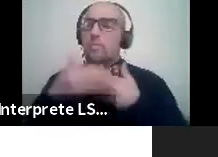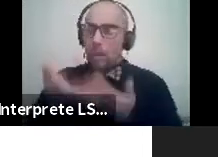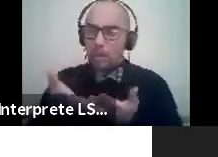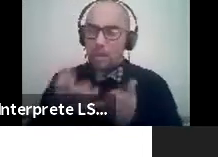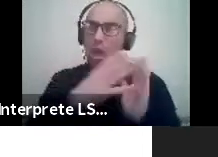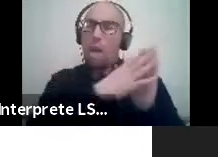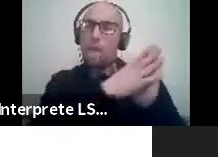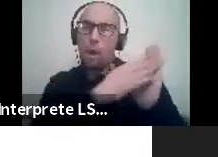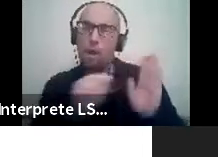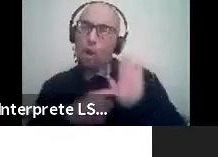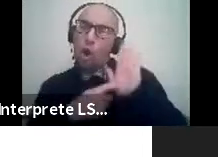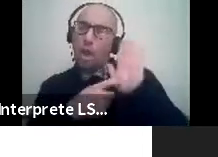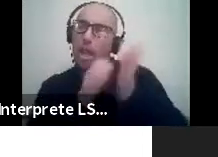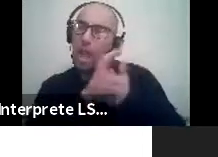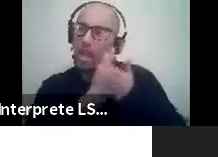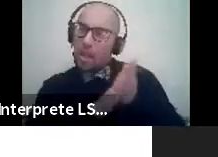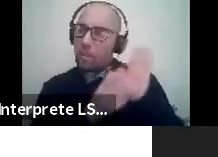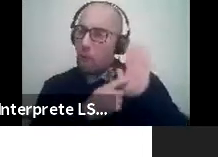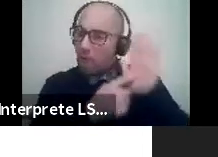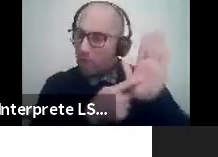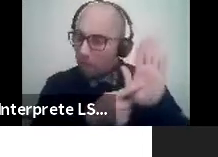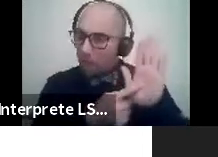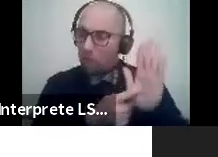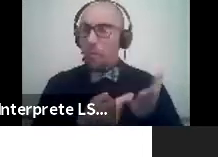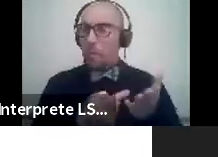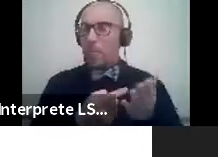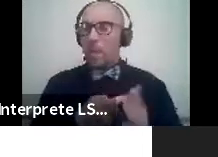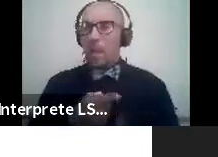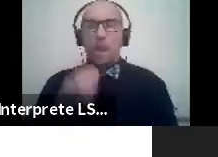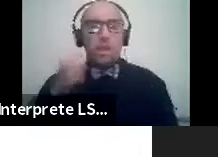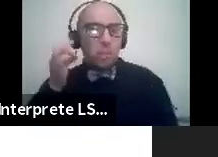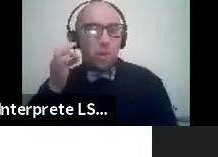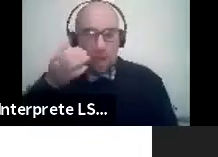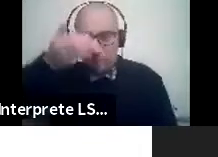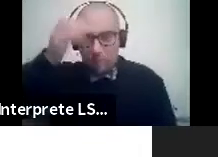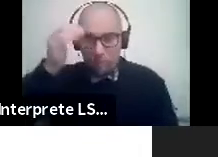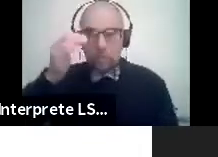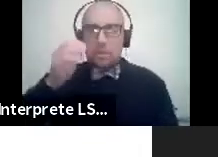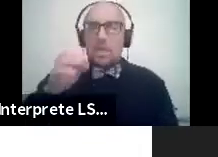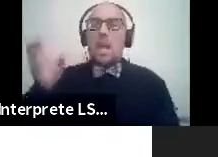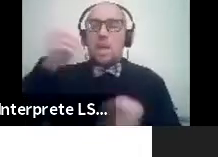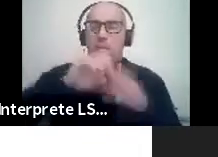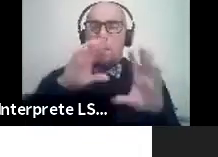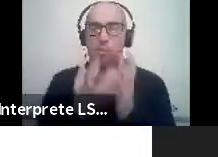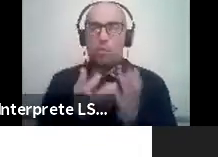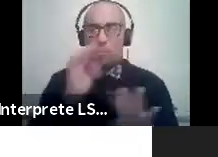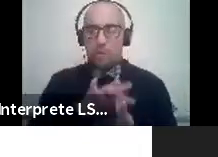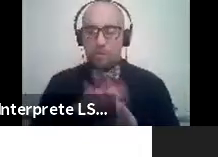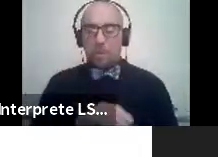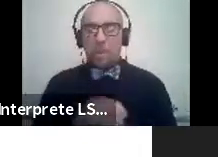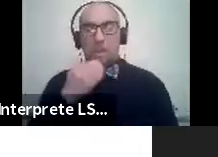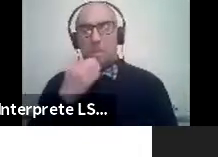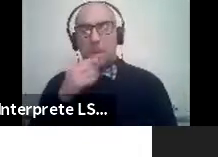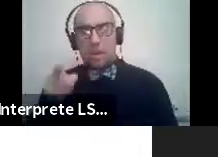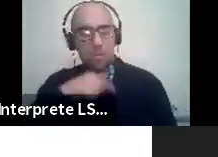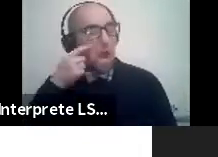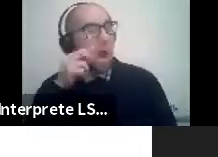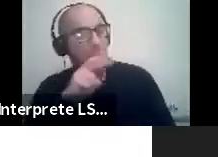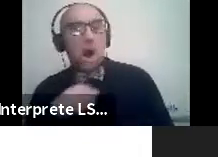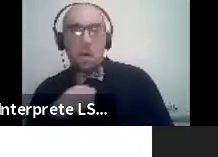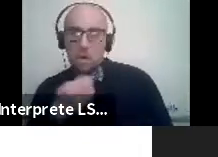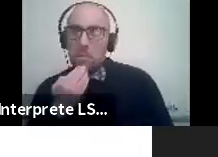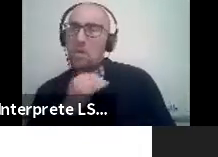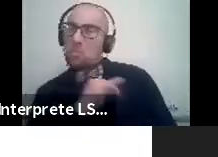niños y a niñas modelos femeninos de estas disciplinas con los que se identifiquen y puedan entonces